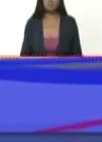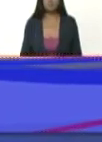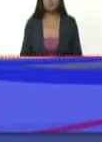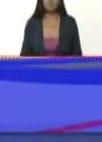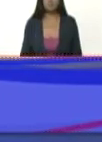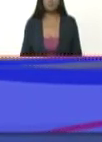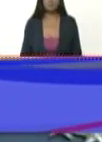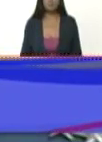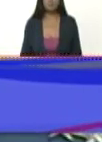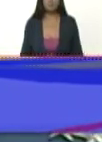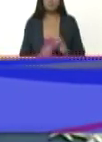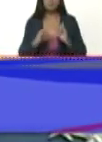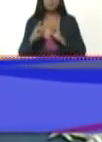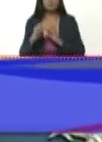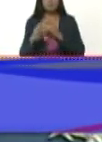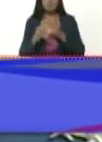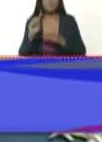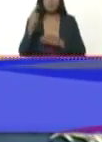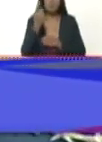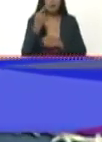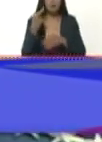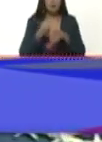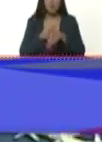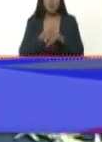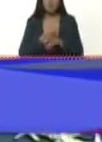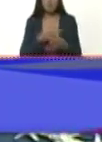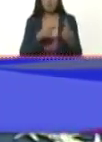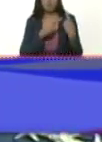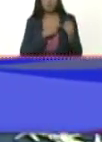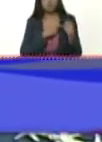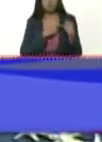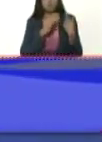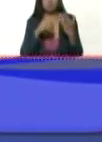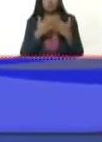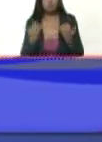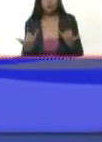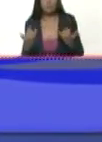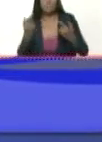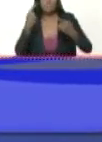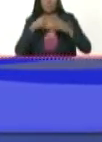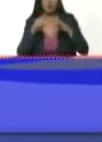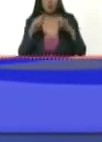que precisamente fue el primer gobierno autónomo, pero que